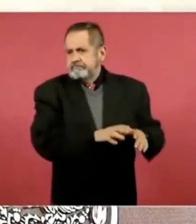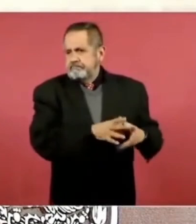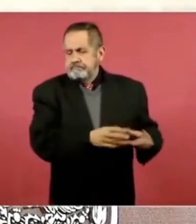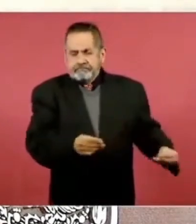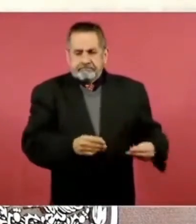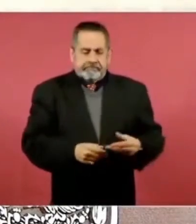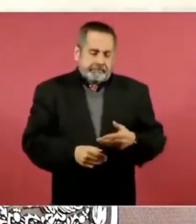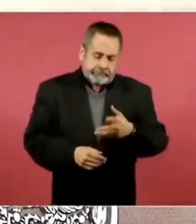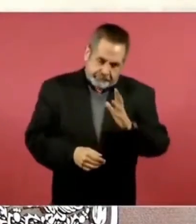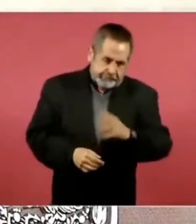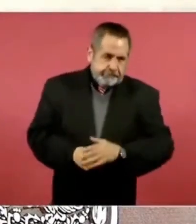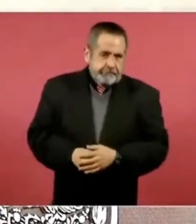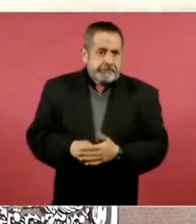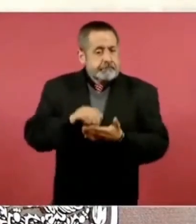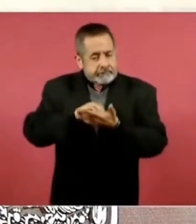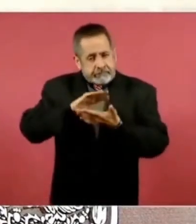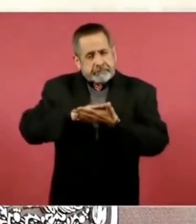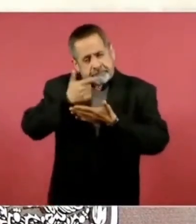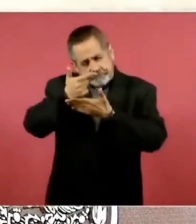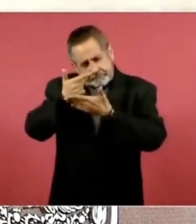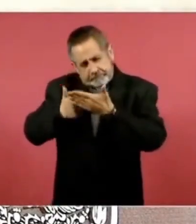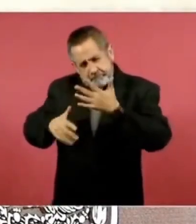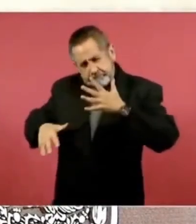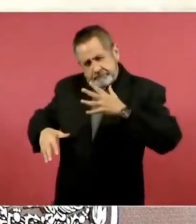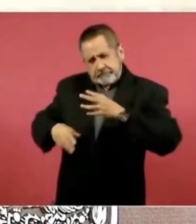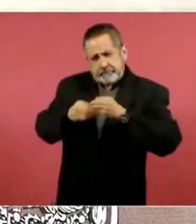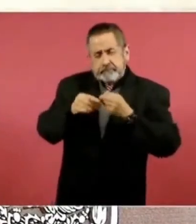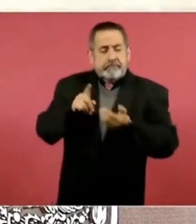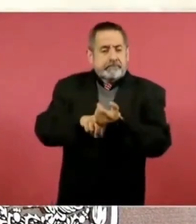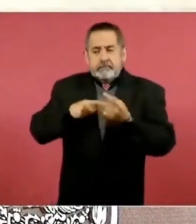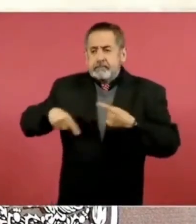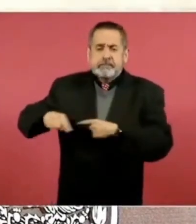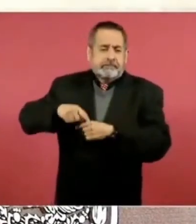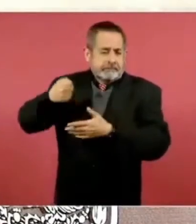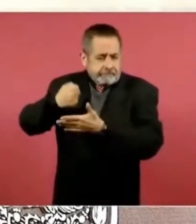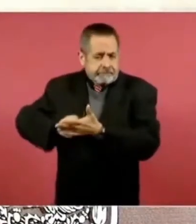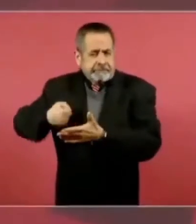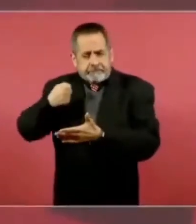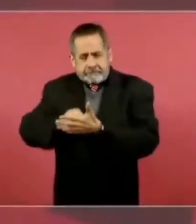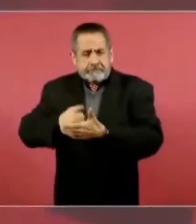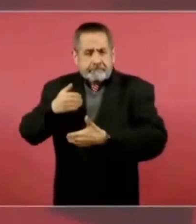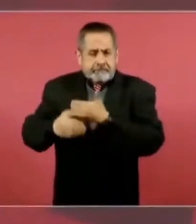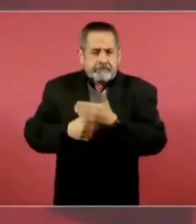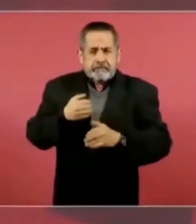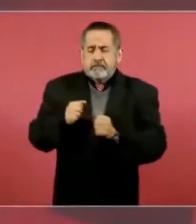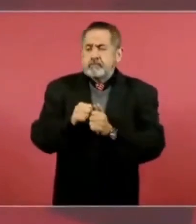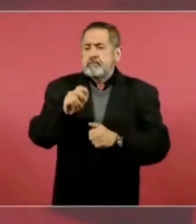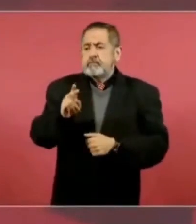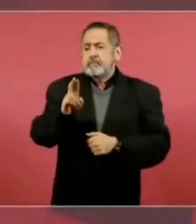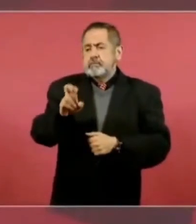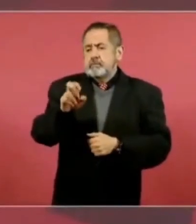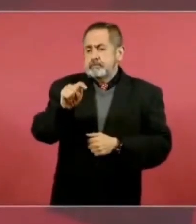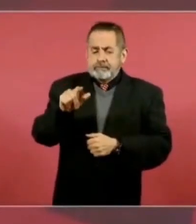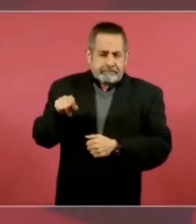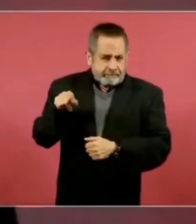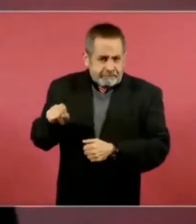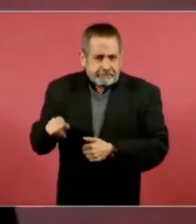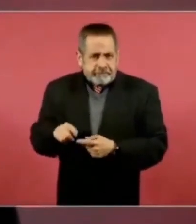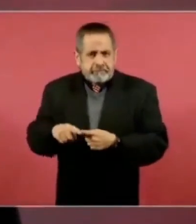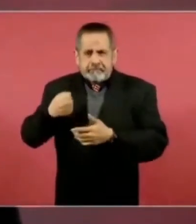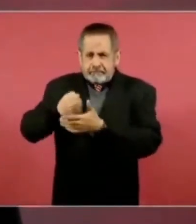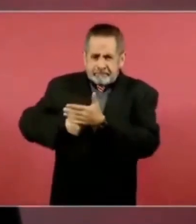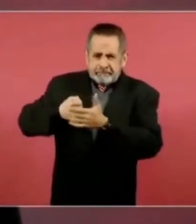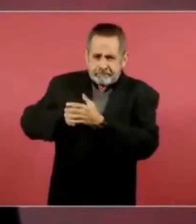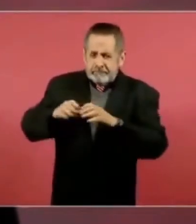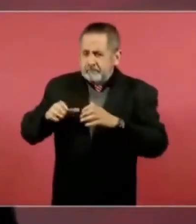allí vienen los registros también de luchadores sociales como Eureka, la lucha de